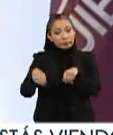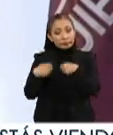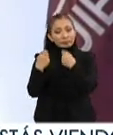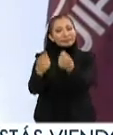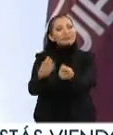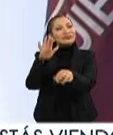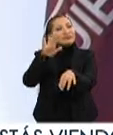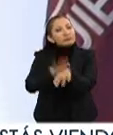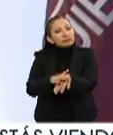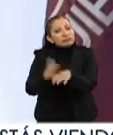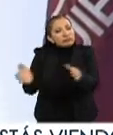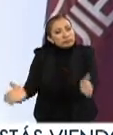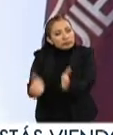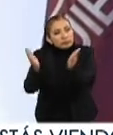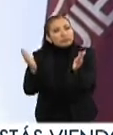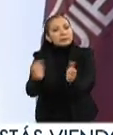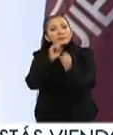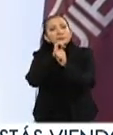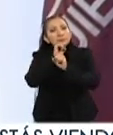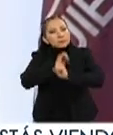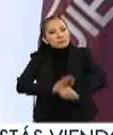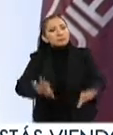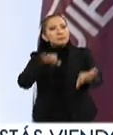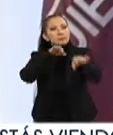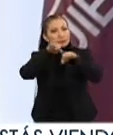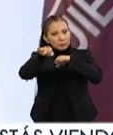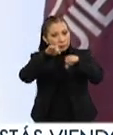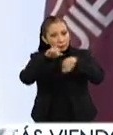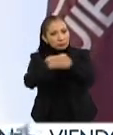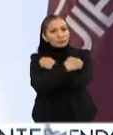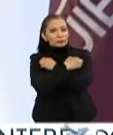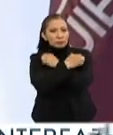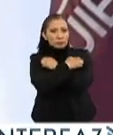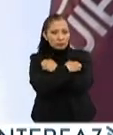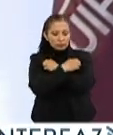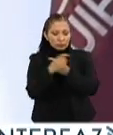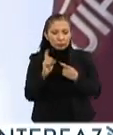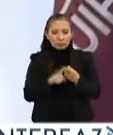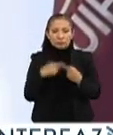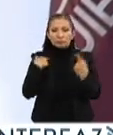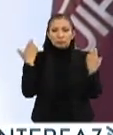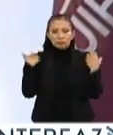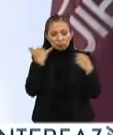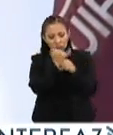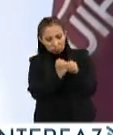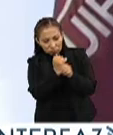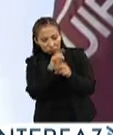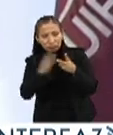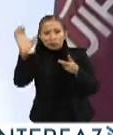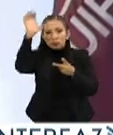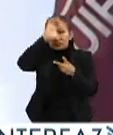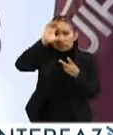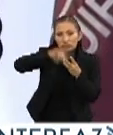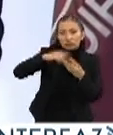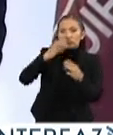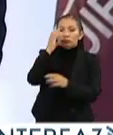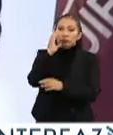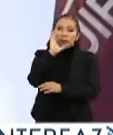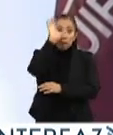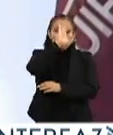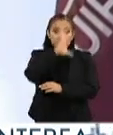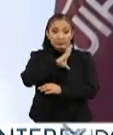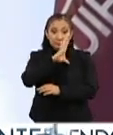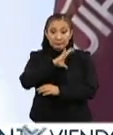otorgar un mayor fomento y difusión a la labor educativa, académica, científica y cultural